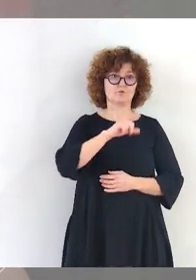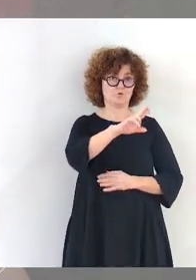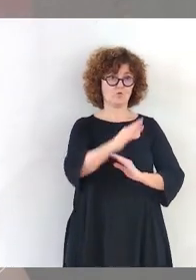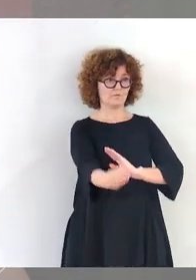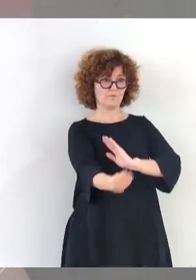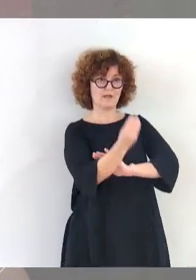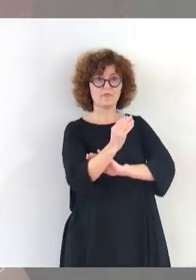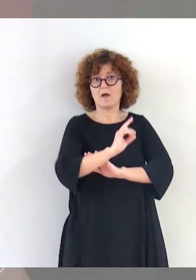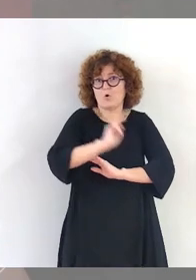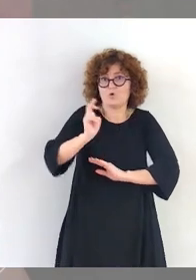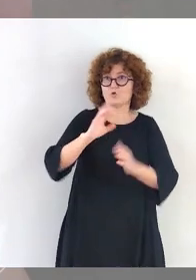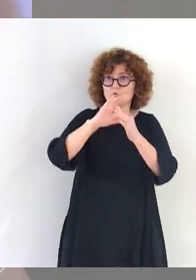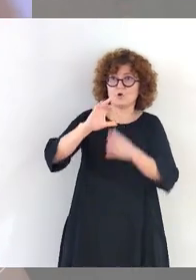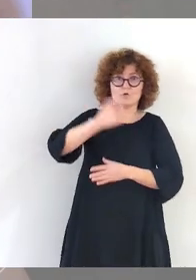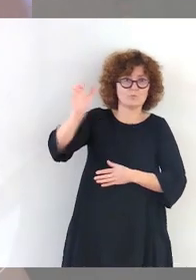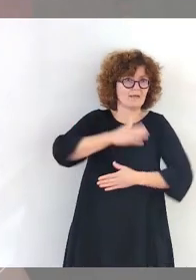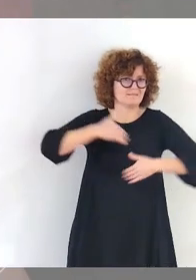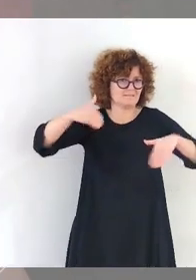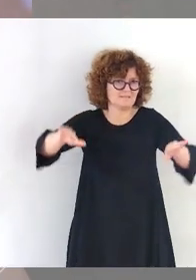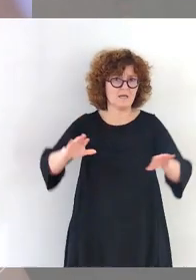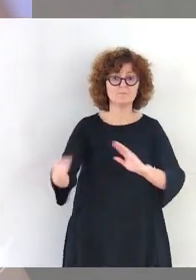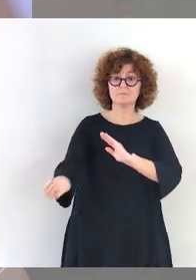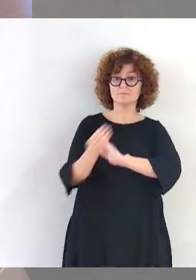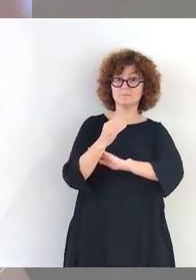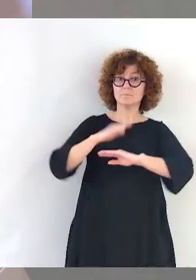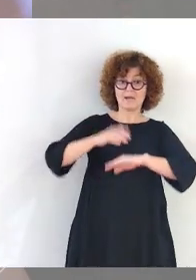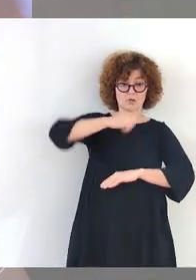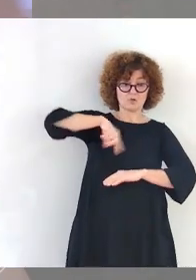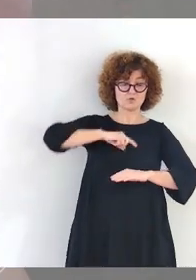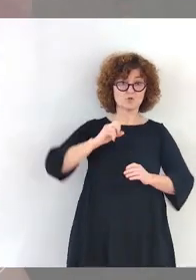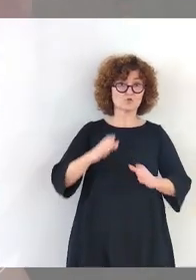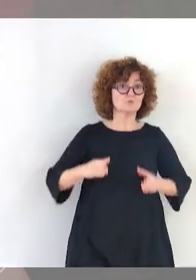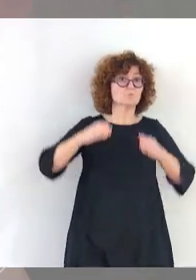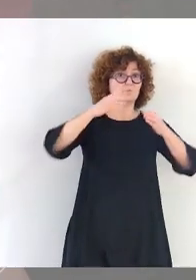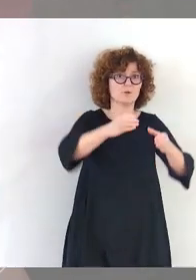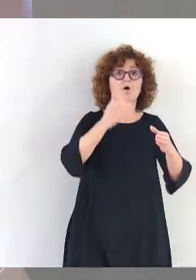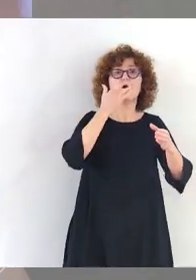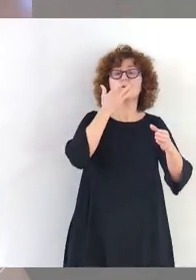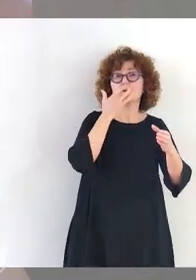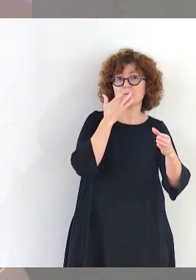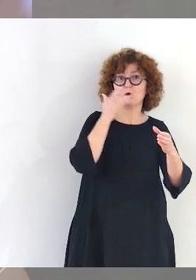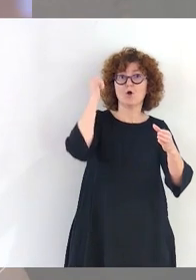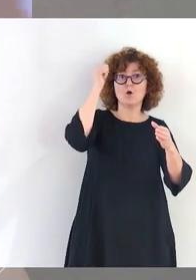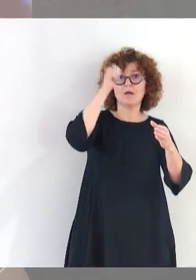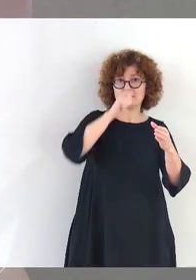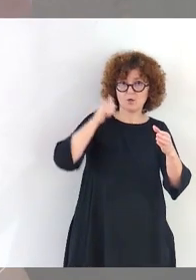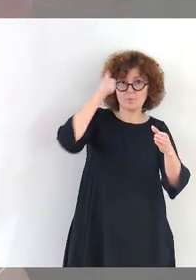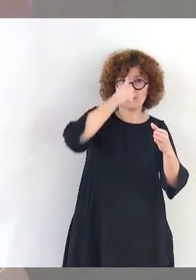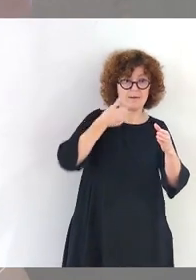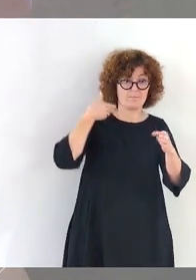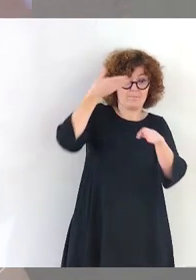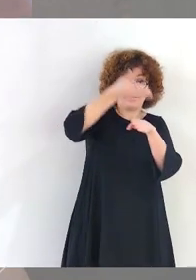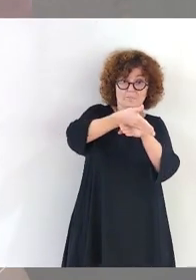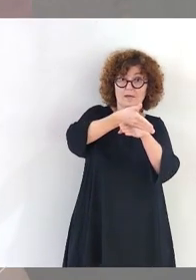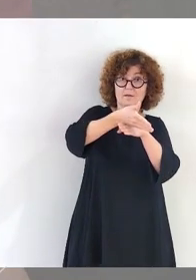cualquier donante la Unión Europea eco quien sea para ir a una comunidad Etiopía es el caso paradigmático de país en el cual se trata